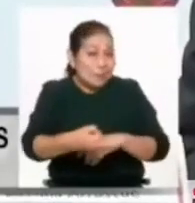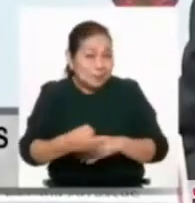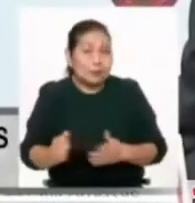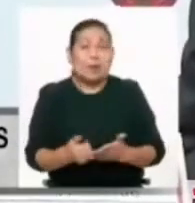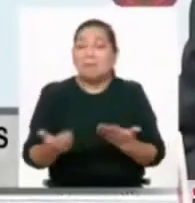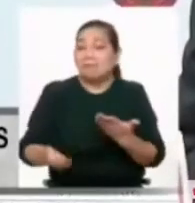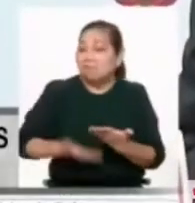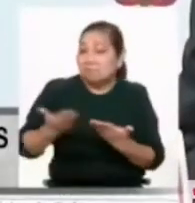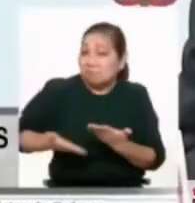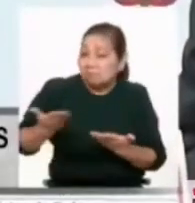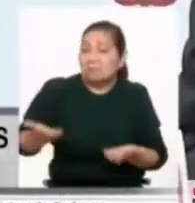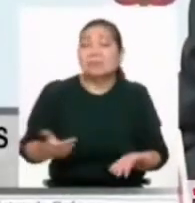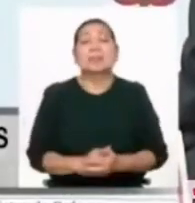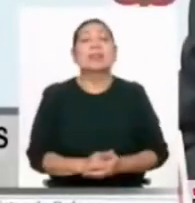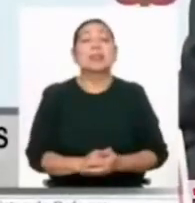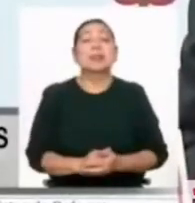para facilitar